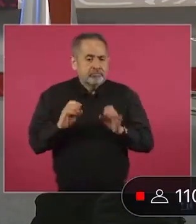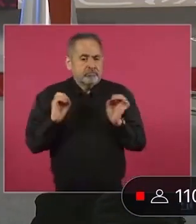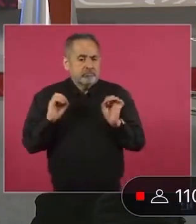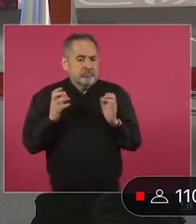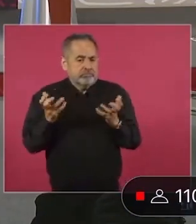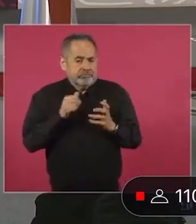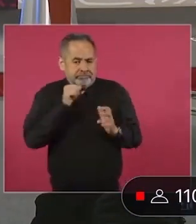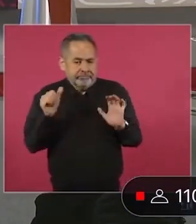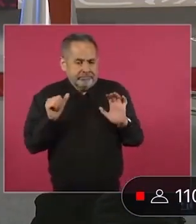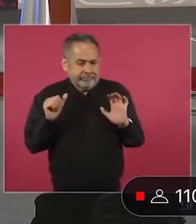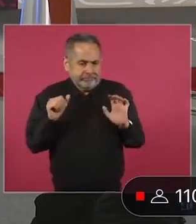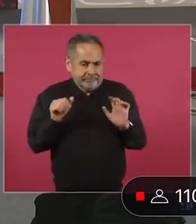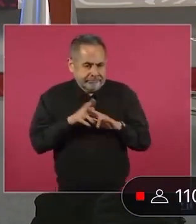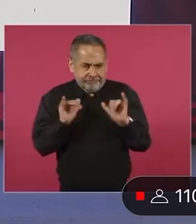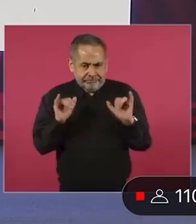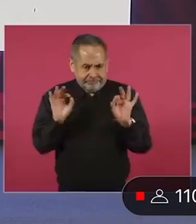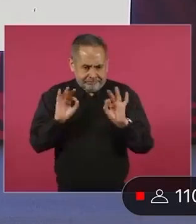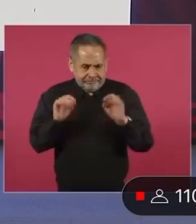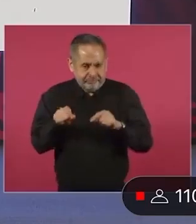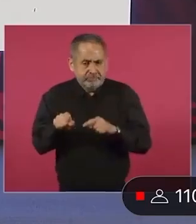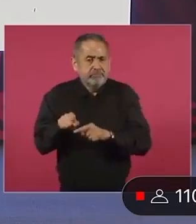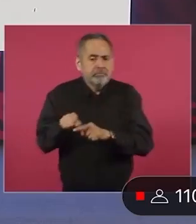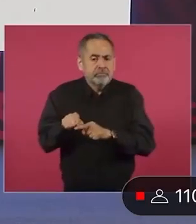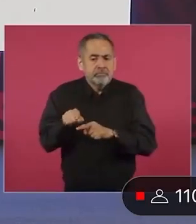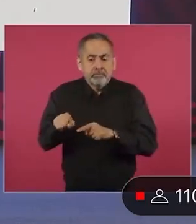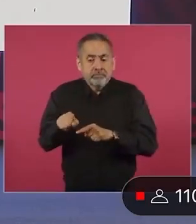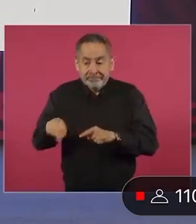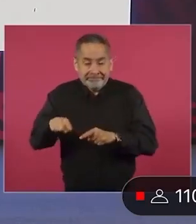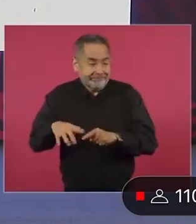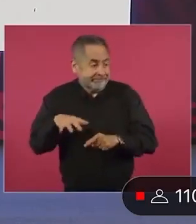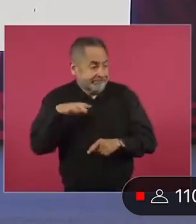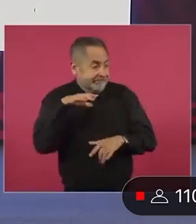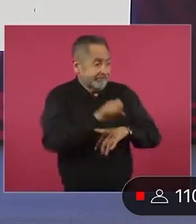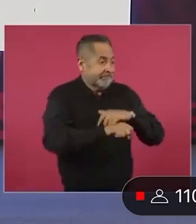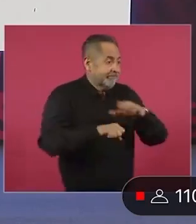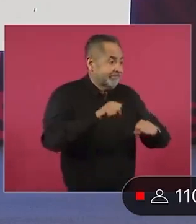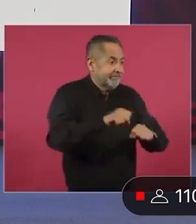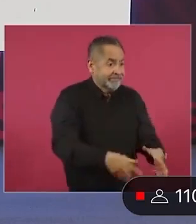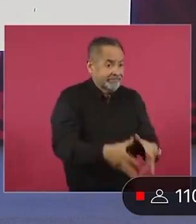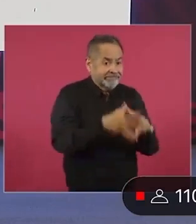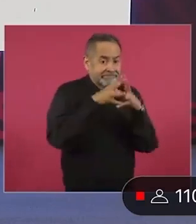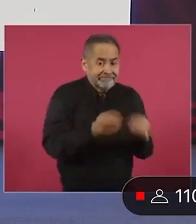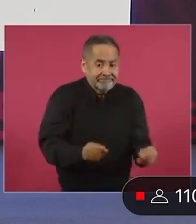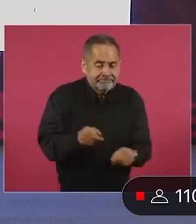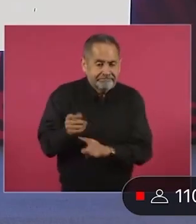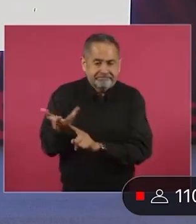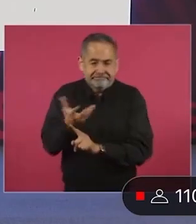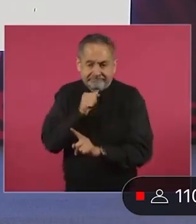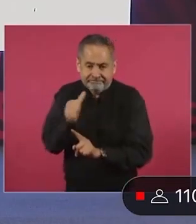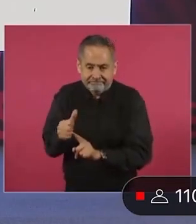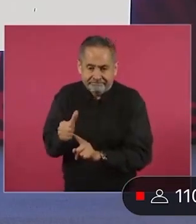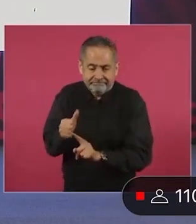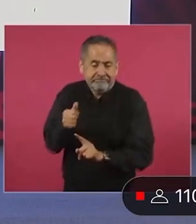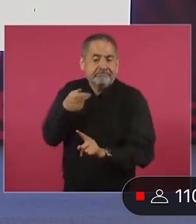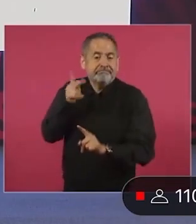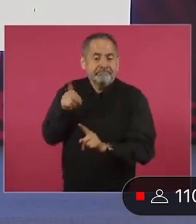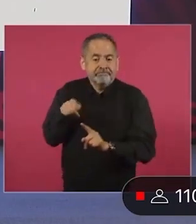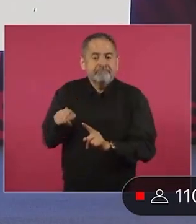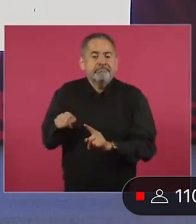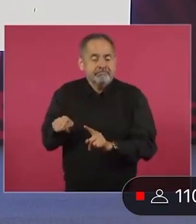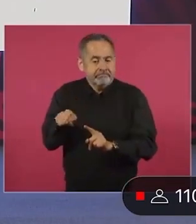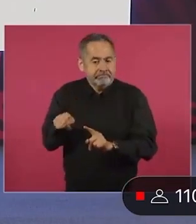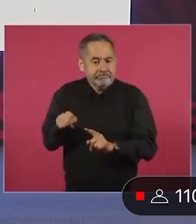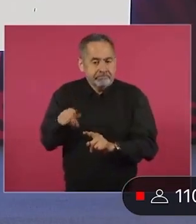en la detención, desaparición de los jóvenes, sí pueden